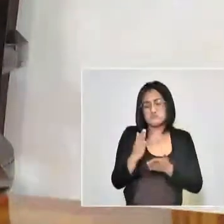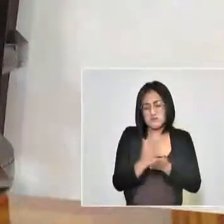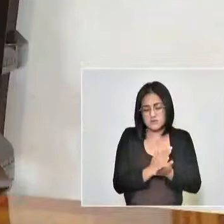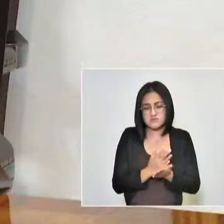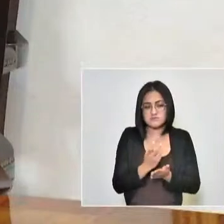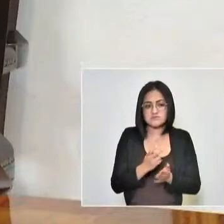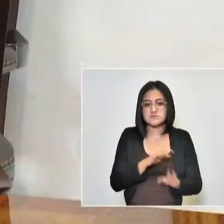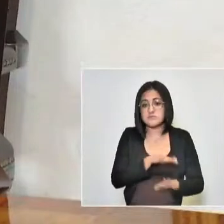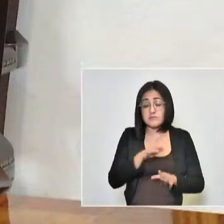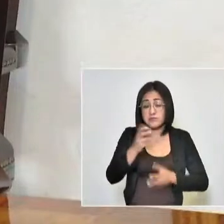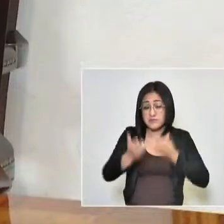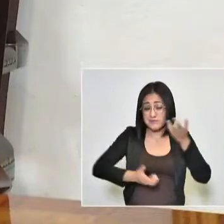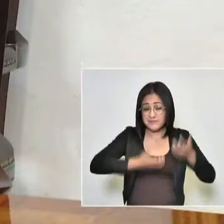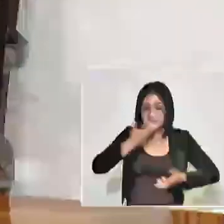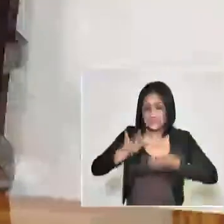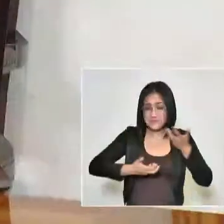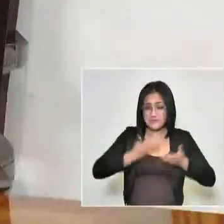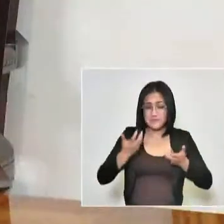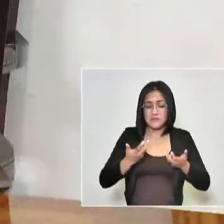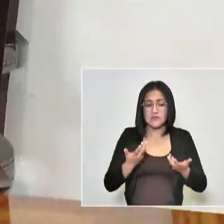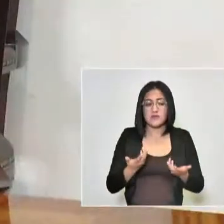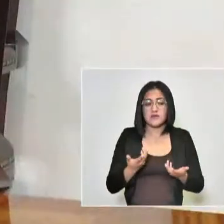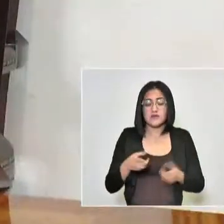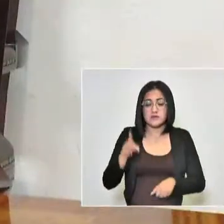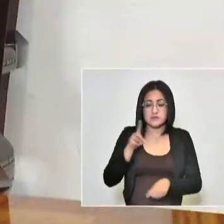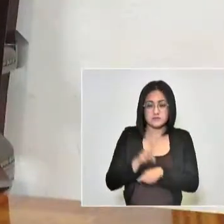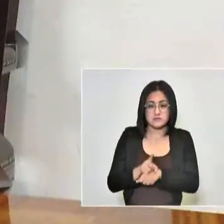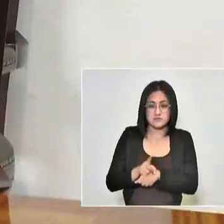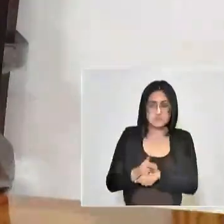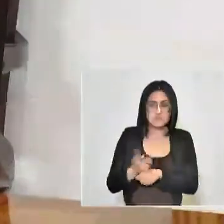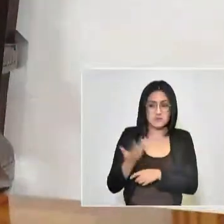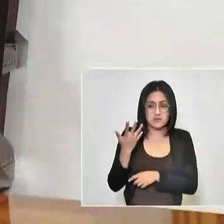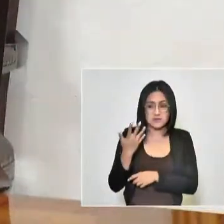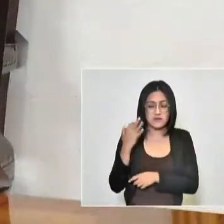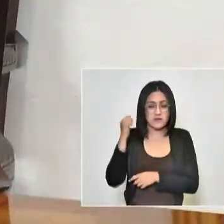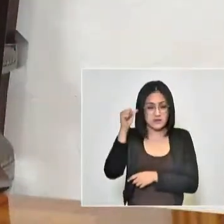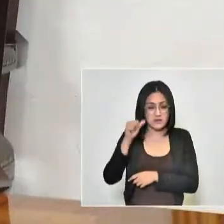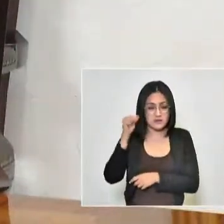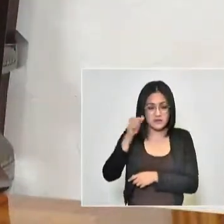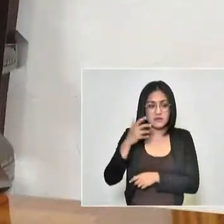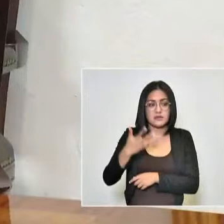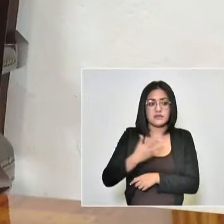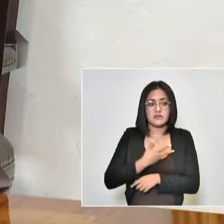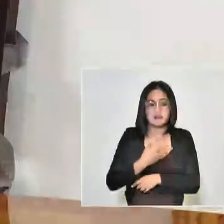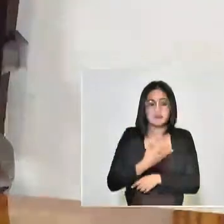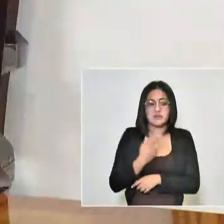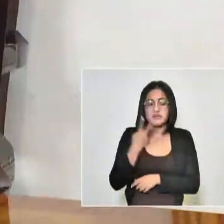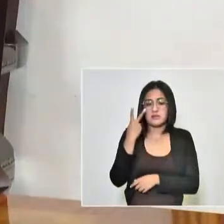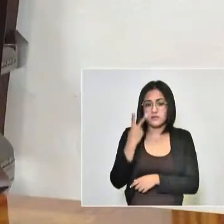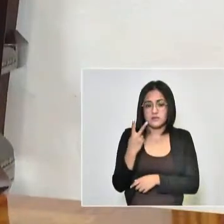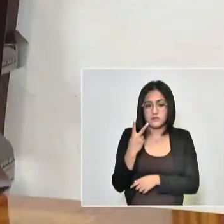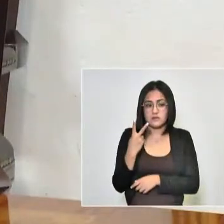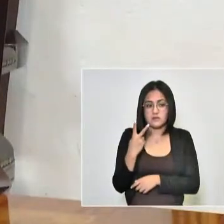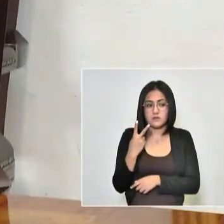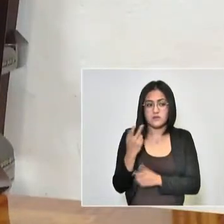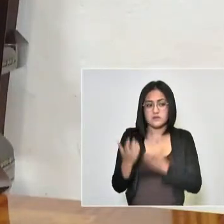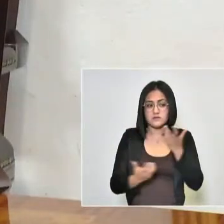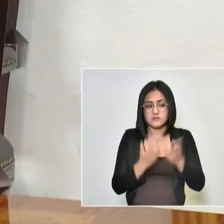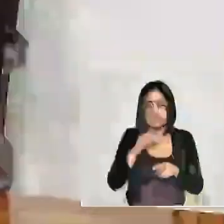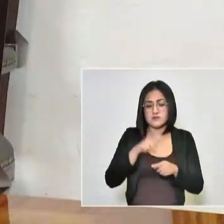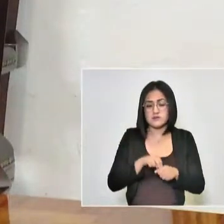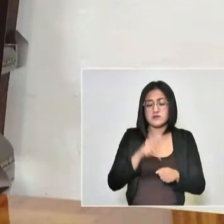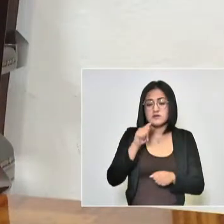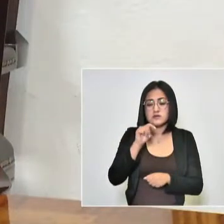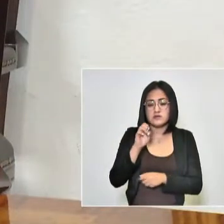los incendios forestales, gobernador, al corte del día 5 de abril tenemos 2 incendios en Tetela